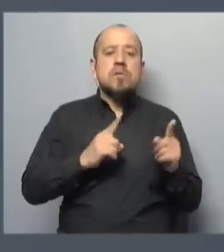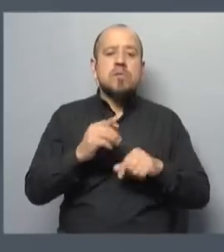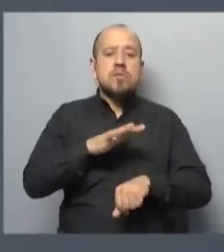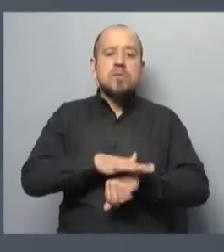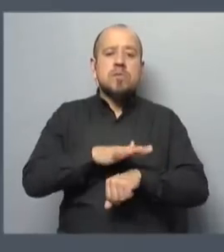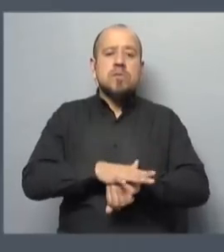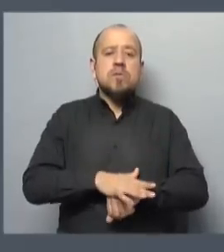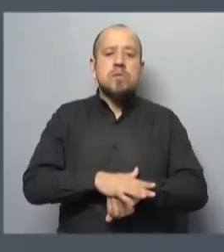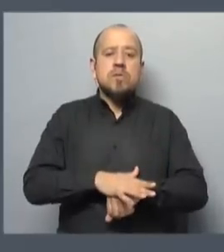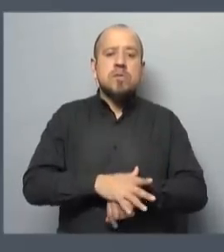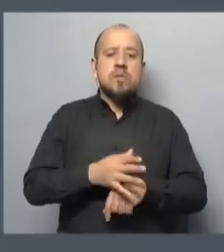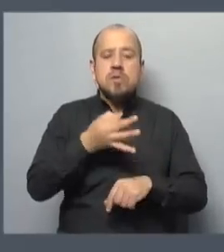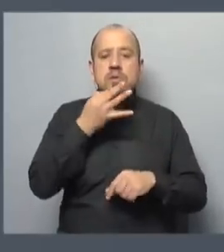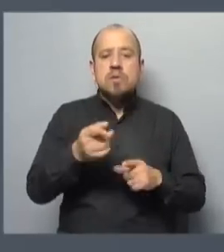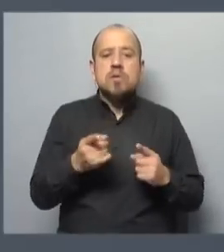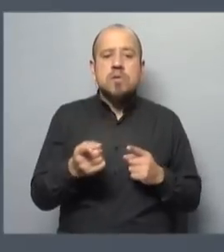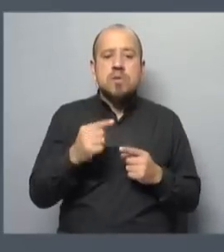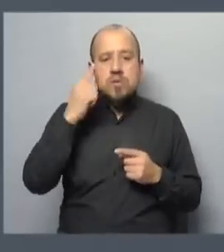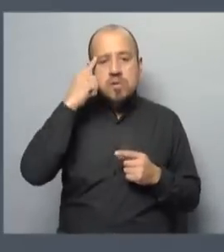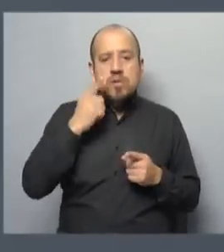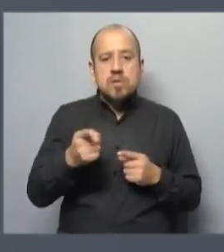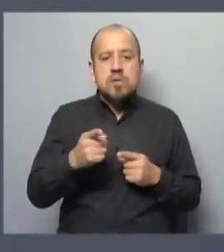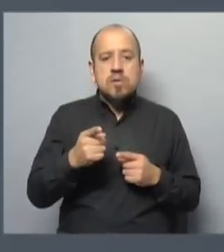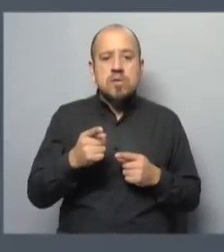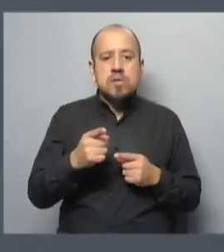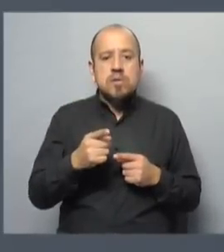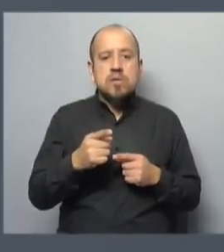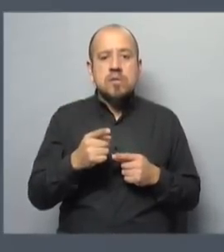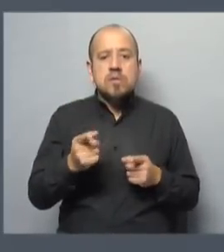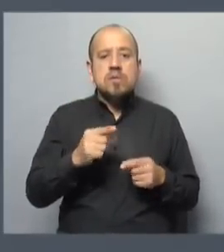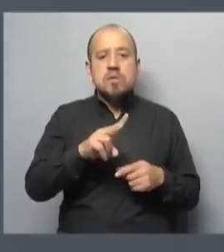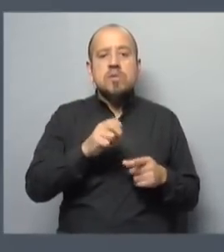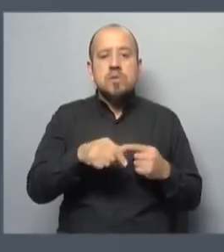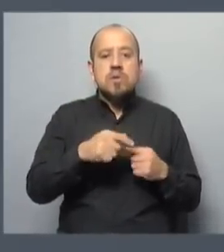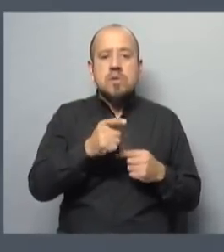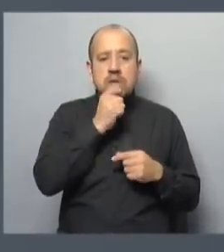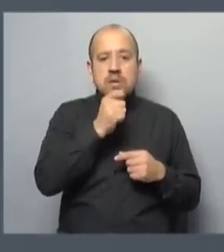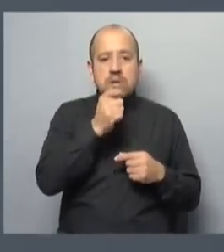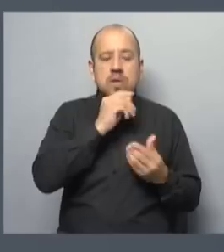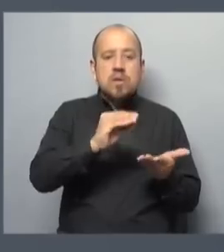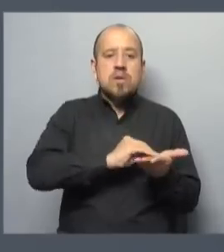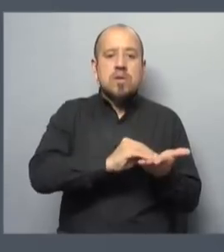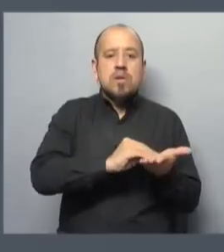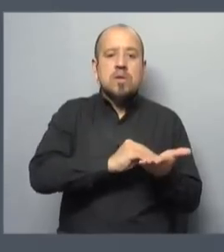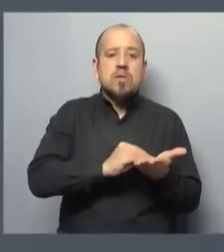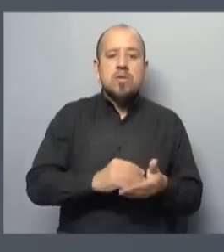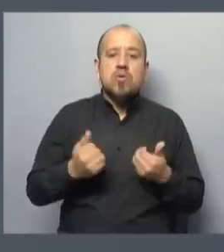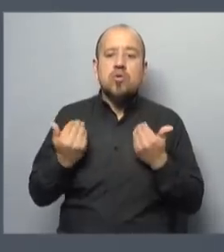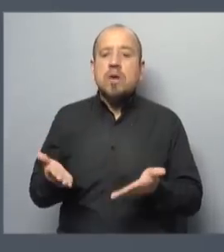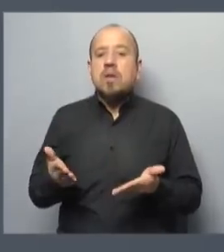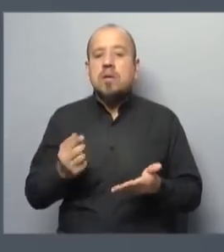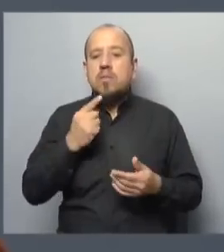te olvidé decir públicamente por primera vez en cobrar las entrevistas cobrarlas con un escribano y donarlas por ejemplo